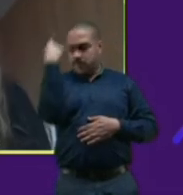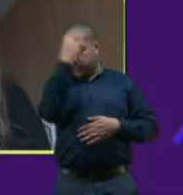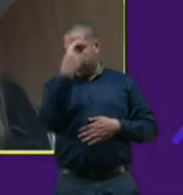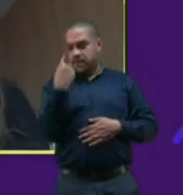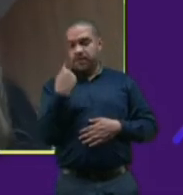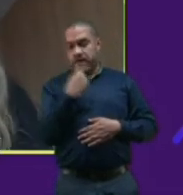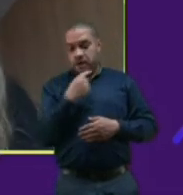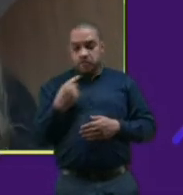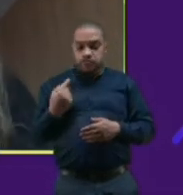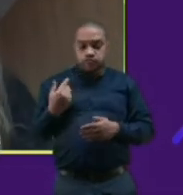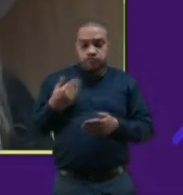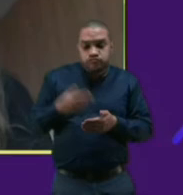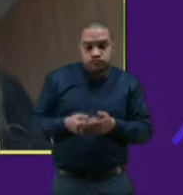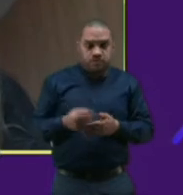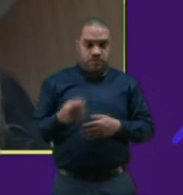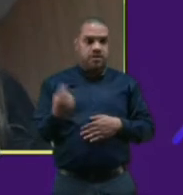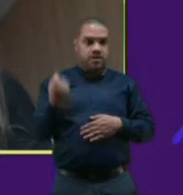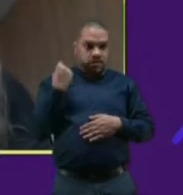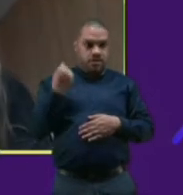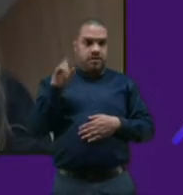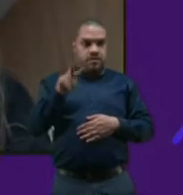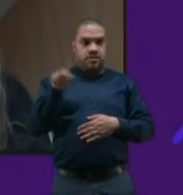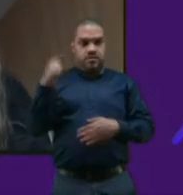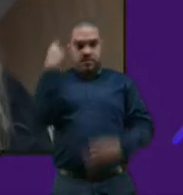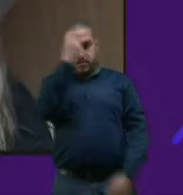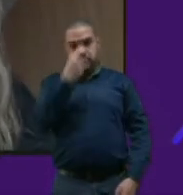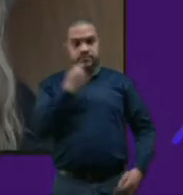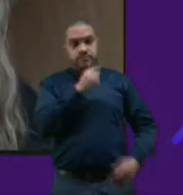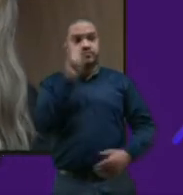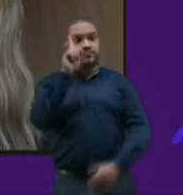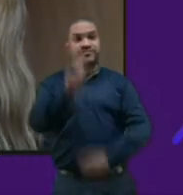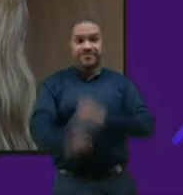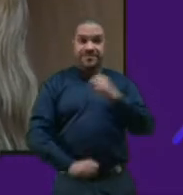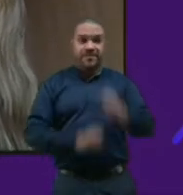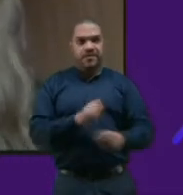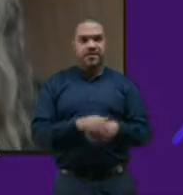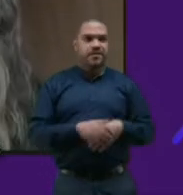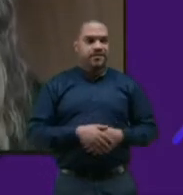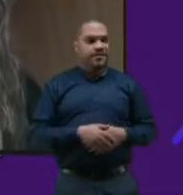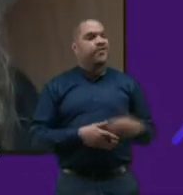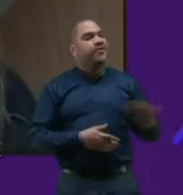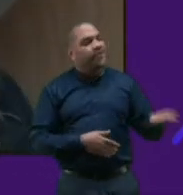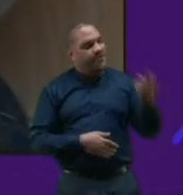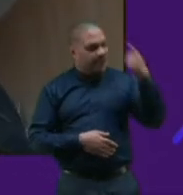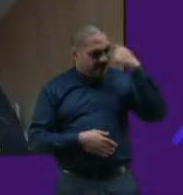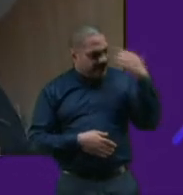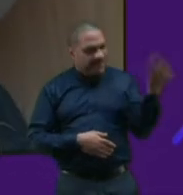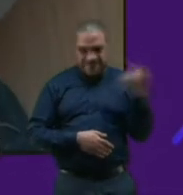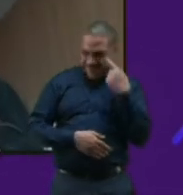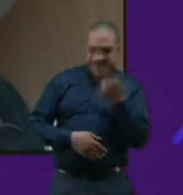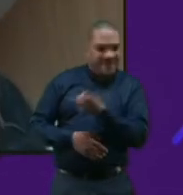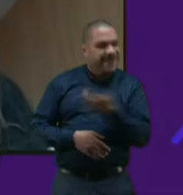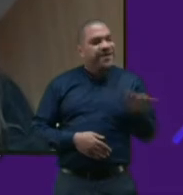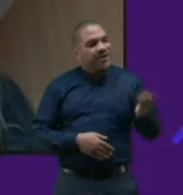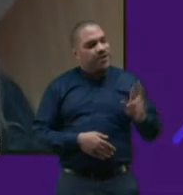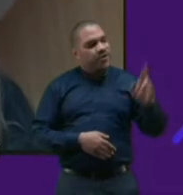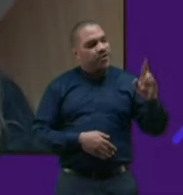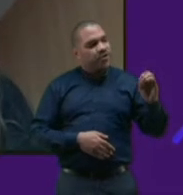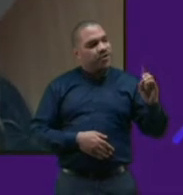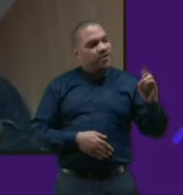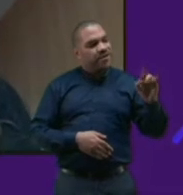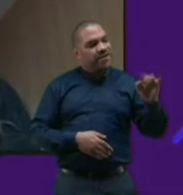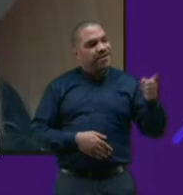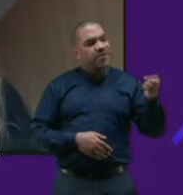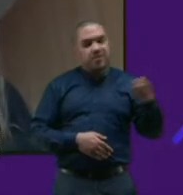nuestra primera venta. Oiga, Rodrigo, ¿cómo le parece un año? Y ahora Daniela nos va a contar sus cifras y sus números y